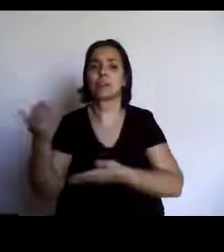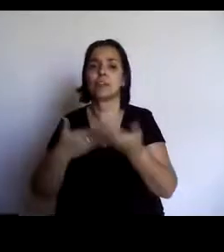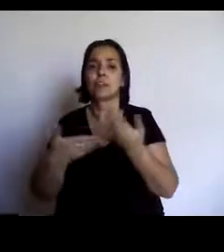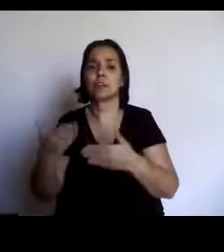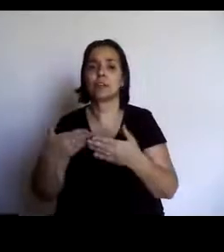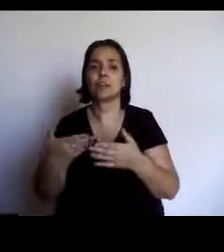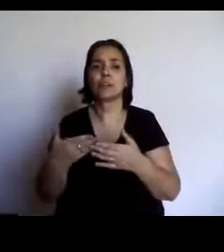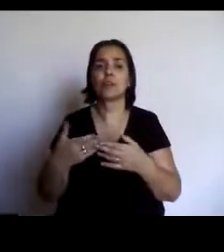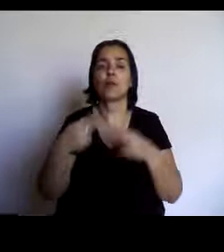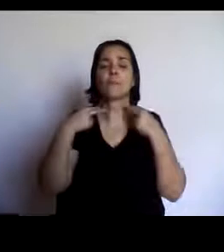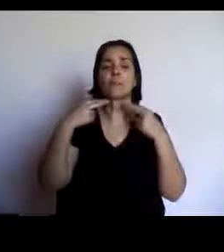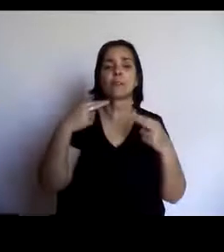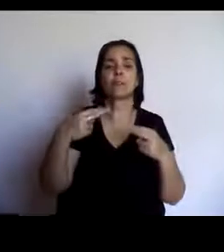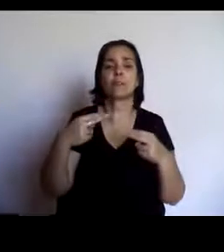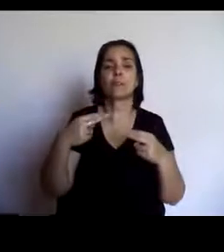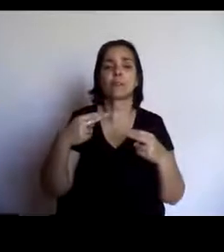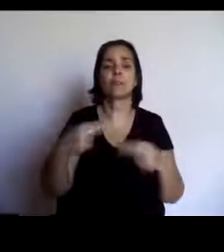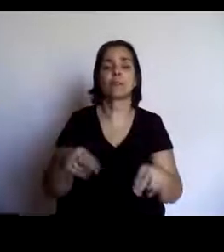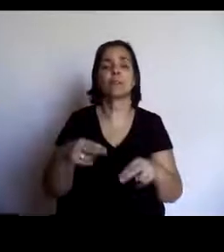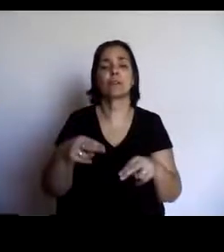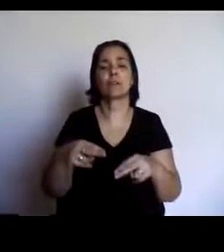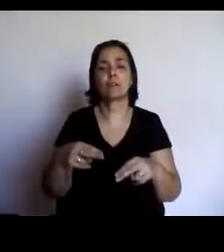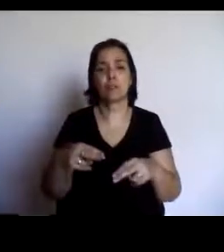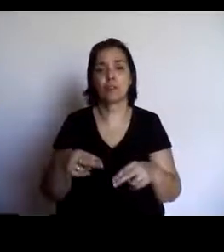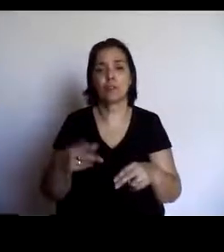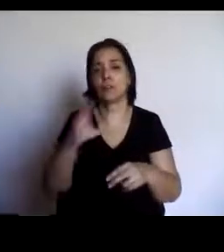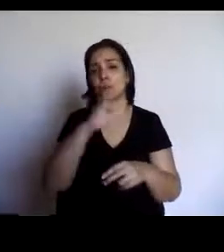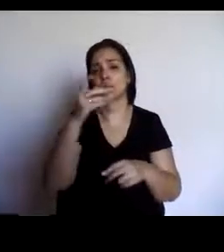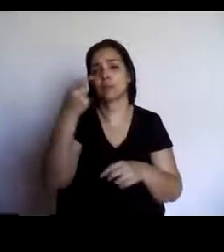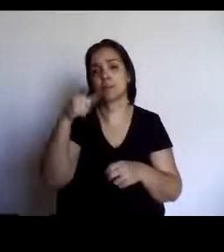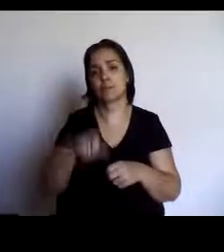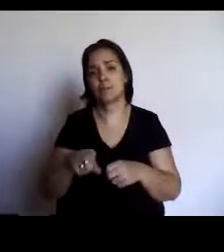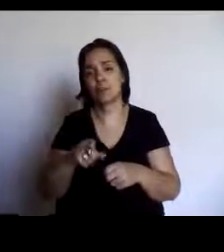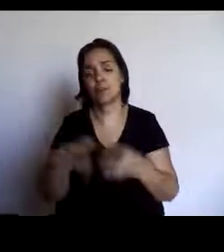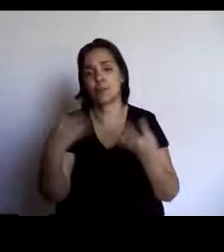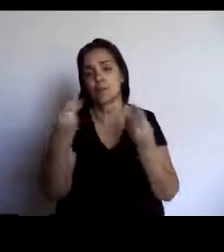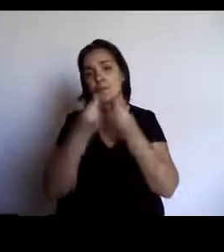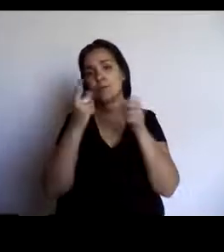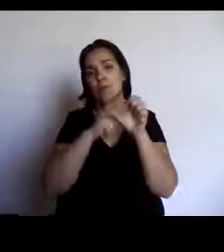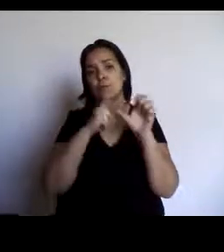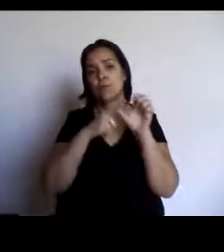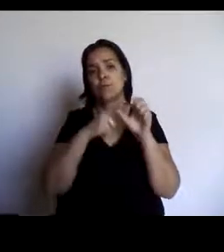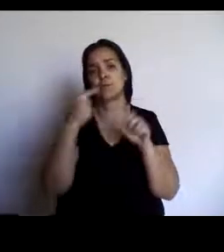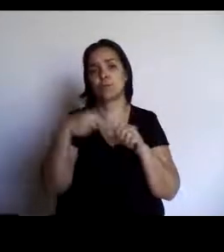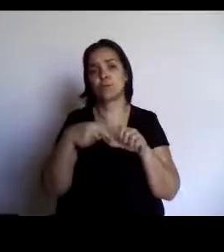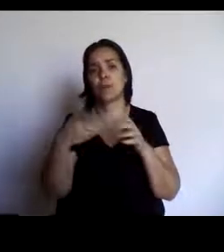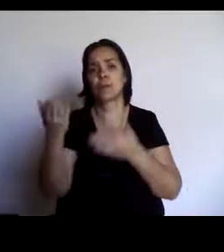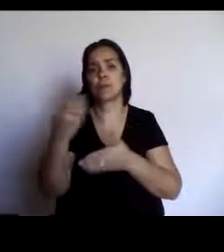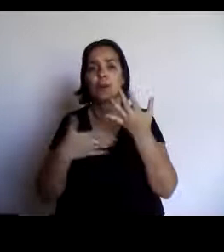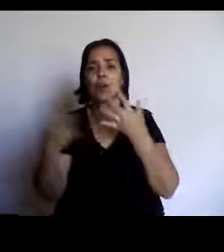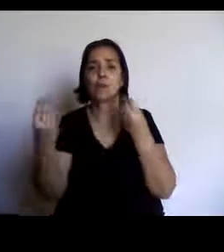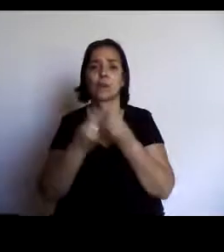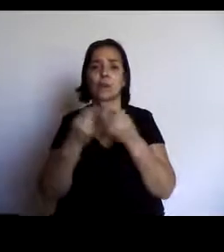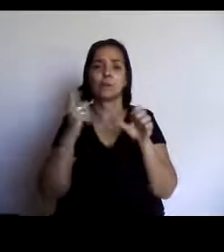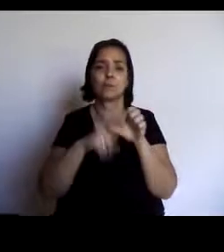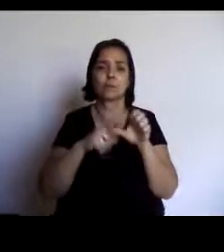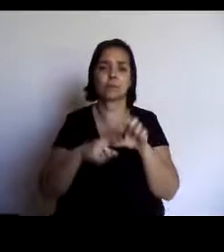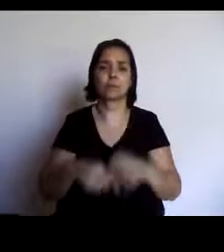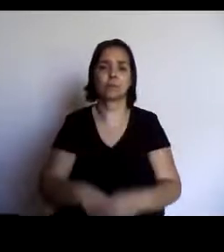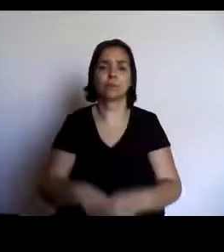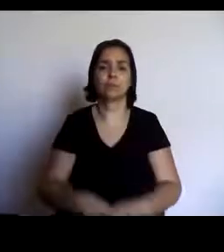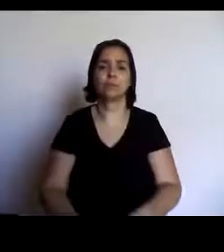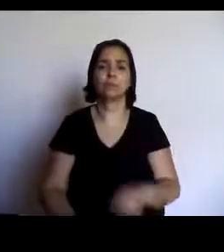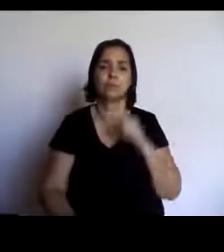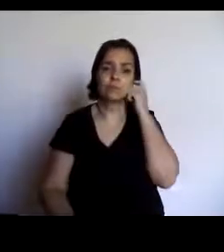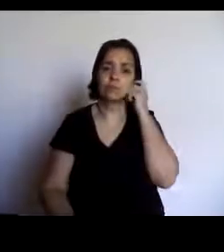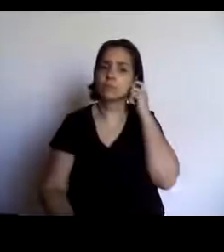Cáceres y con la Junta de Extremadura, porque en muchos de estos proyectos también participamos como socios con la Junta de Extremadura. En